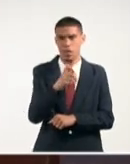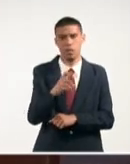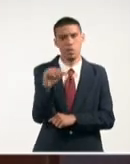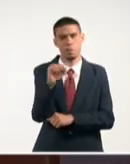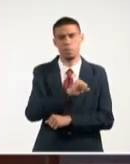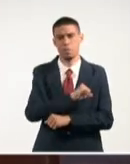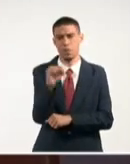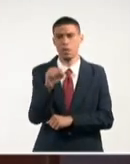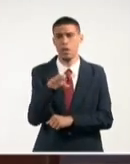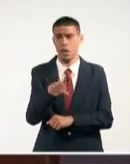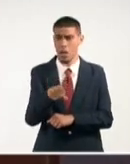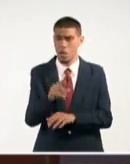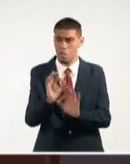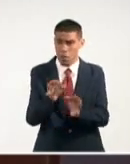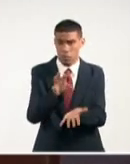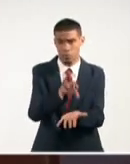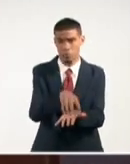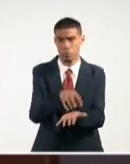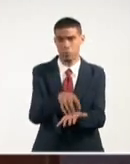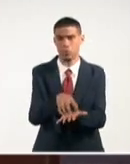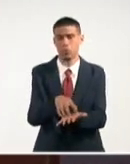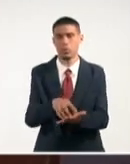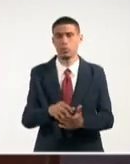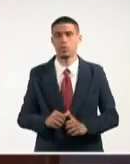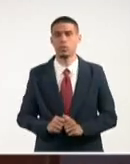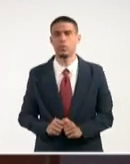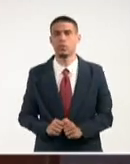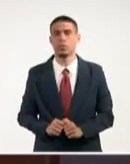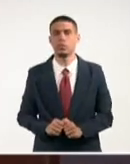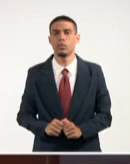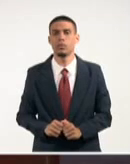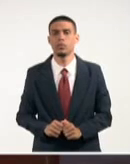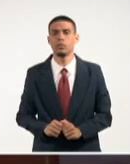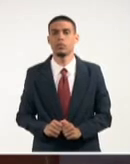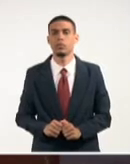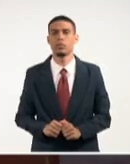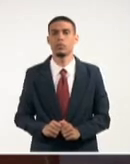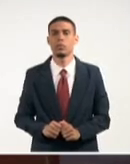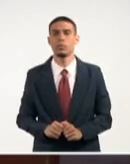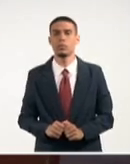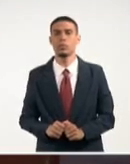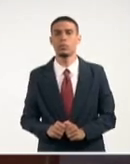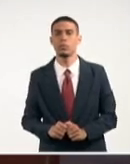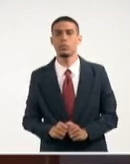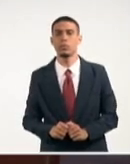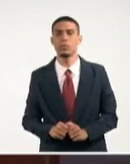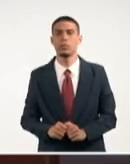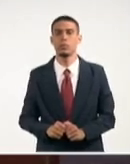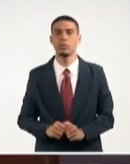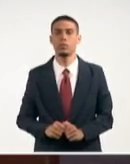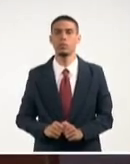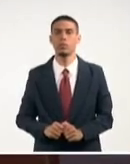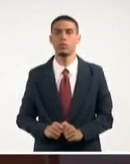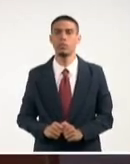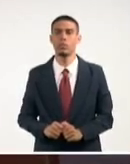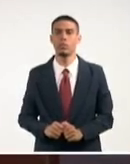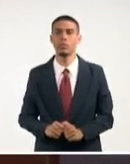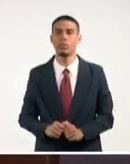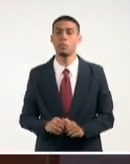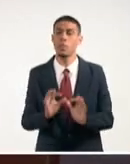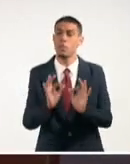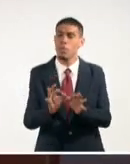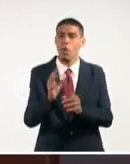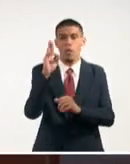aquellos arrogantes, pero bastantes ineptos invasores. Por eso